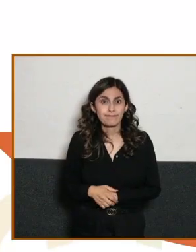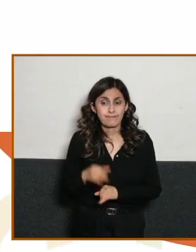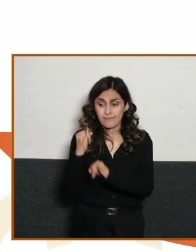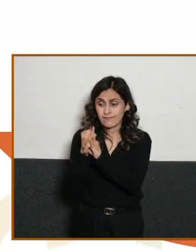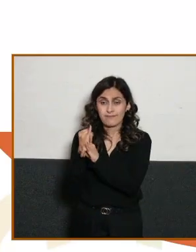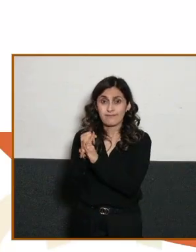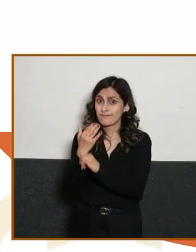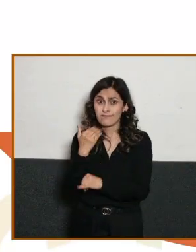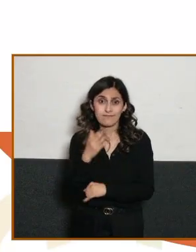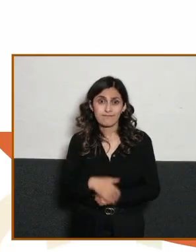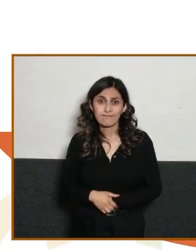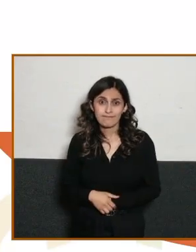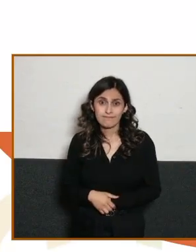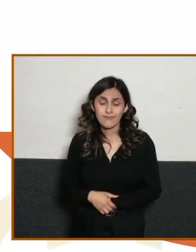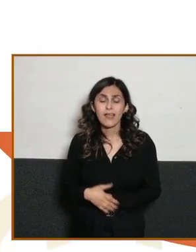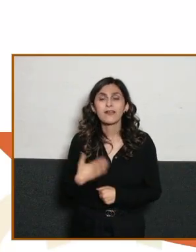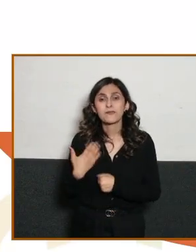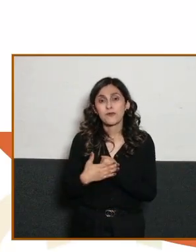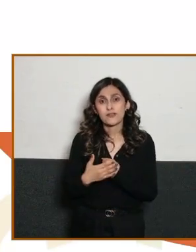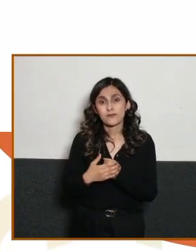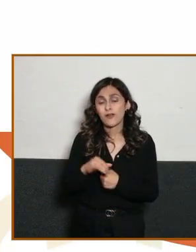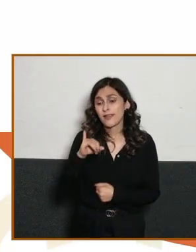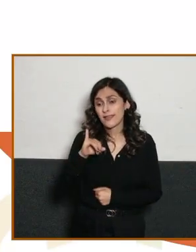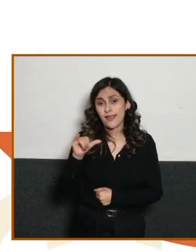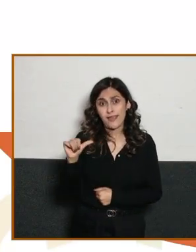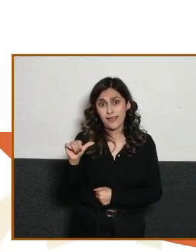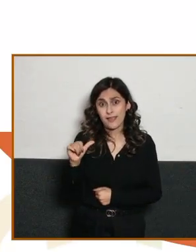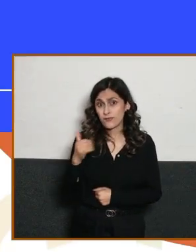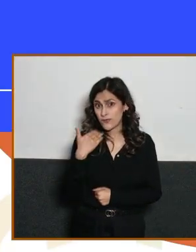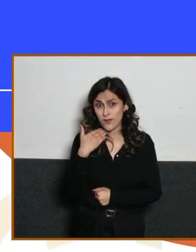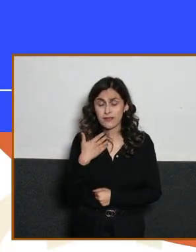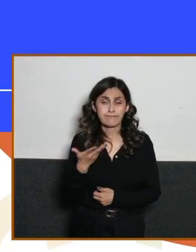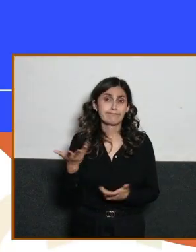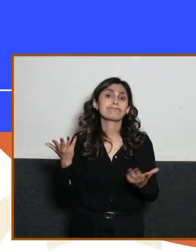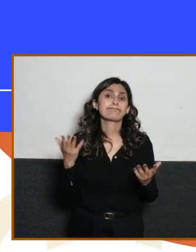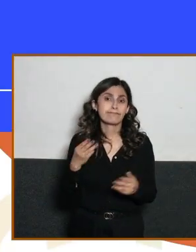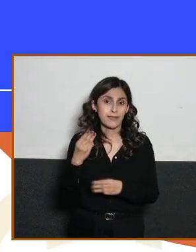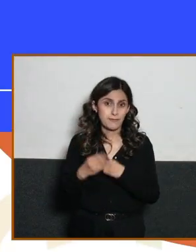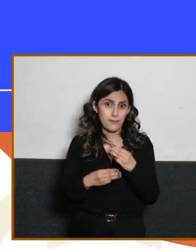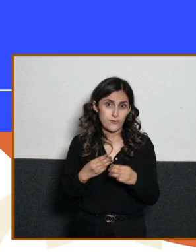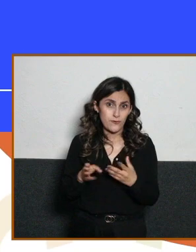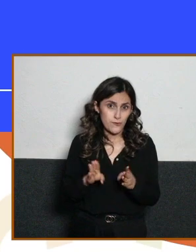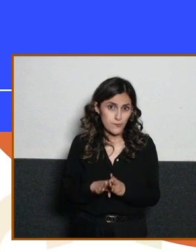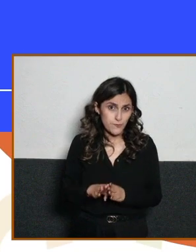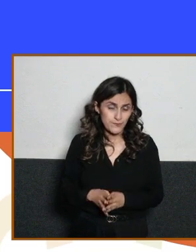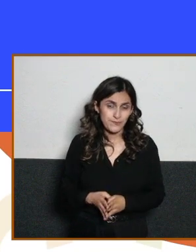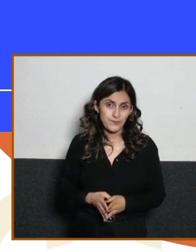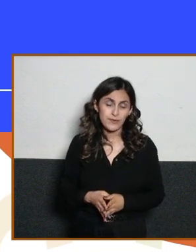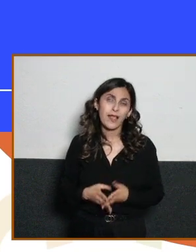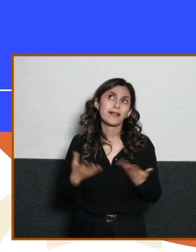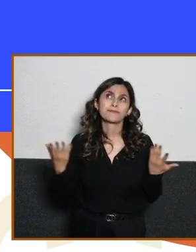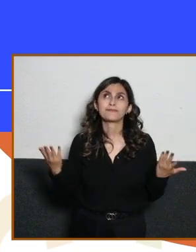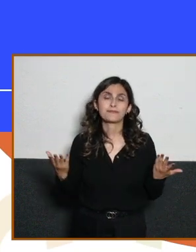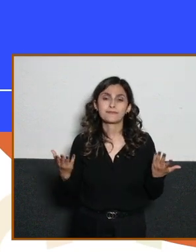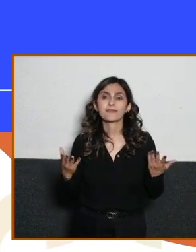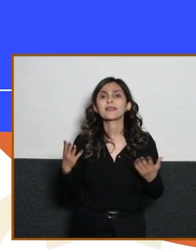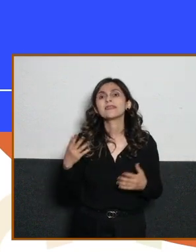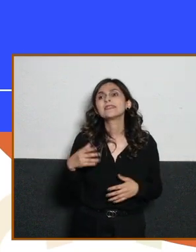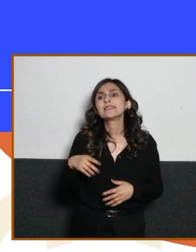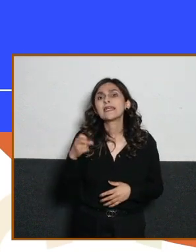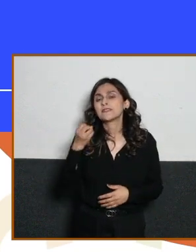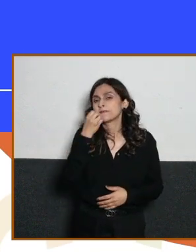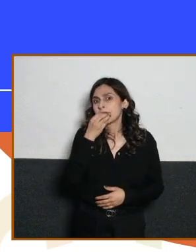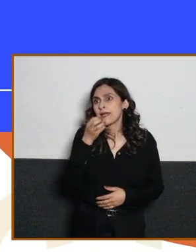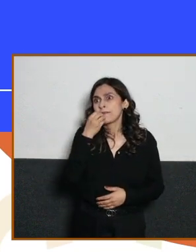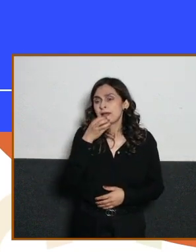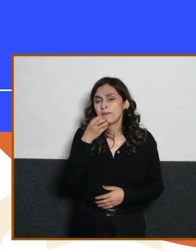internet y próximamente sin inteligencia artificial. Ahora, no es que todo sea belleza, ¿cierto?